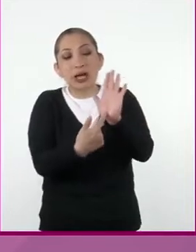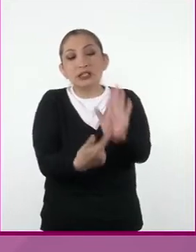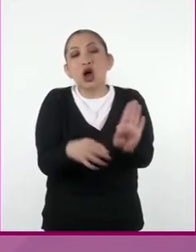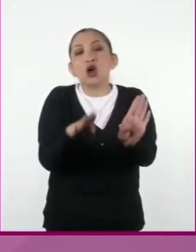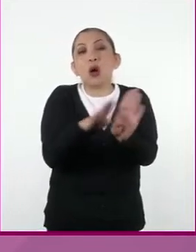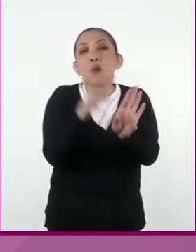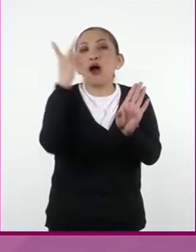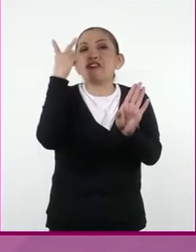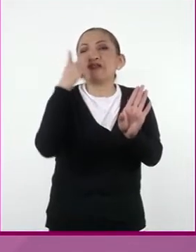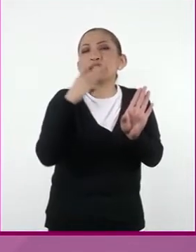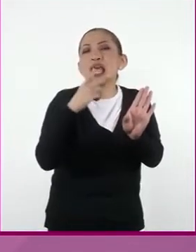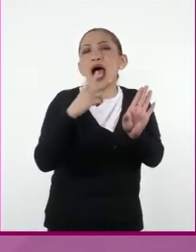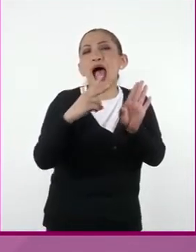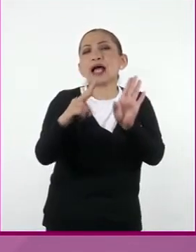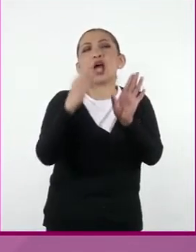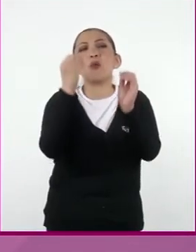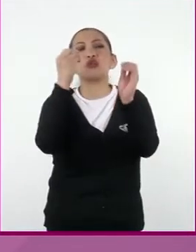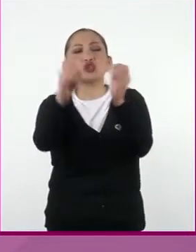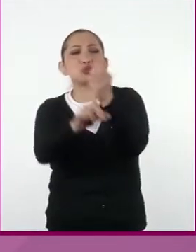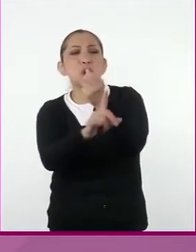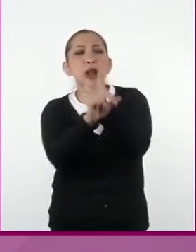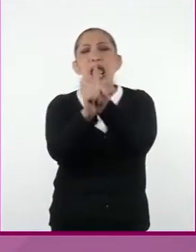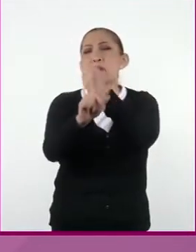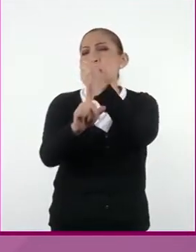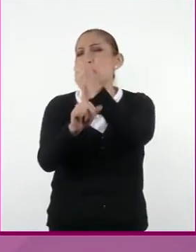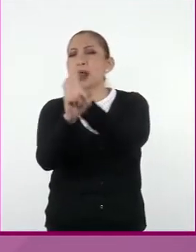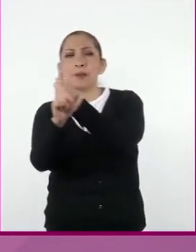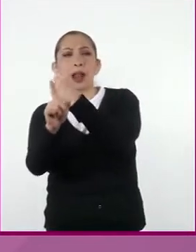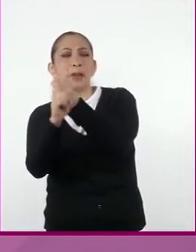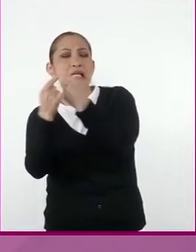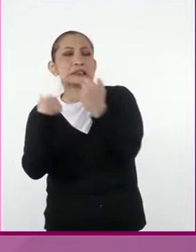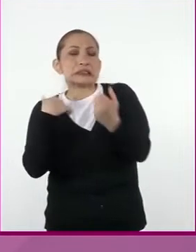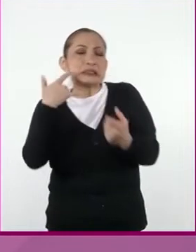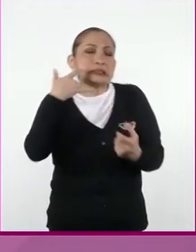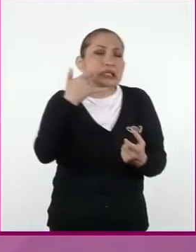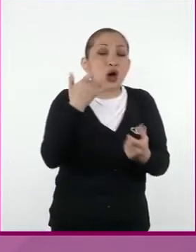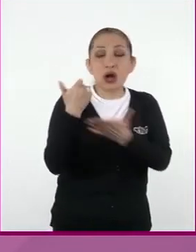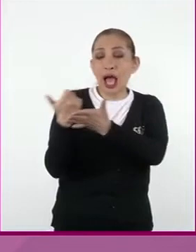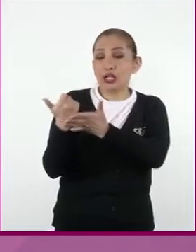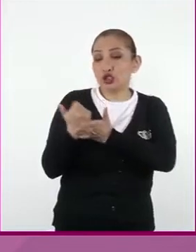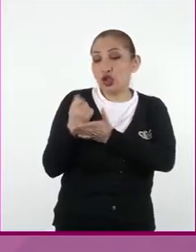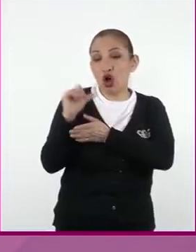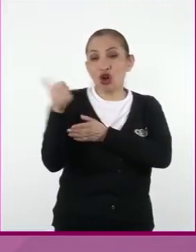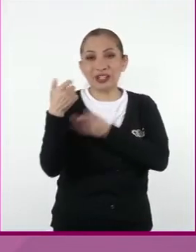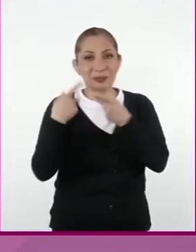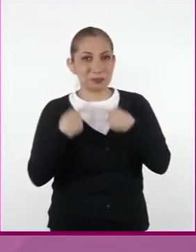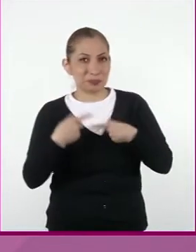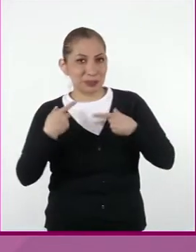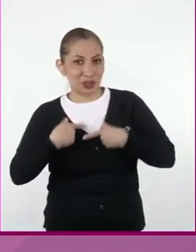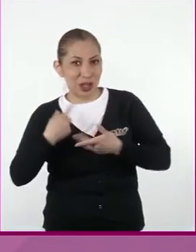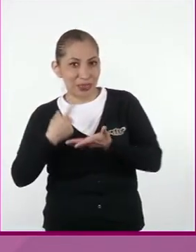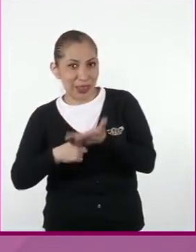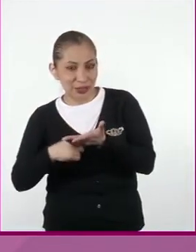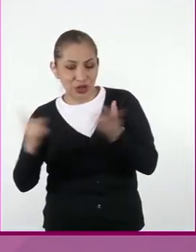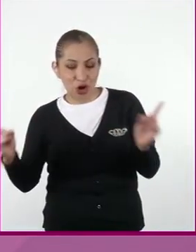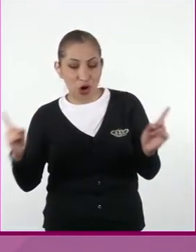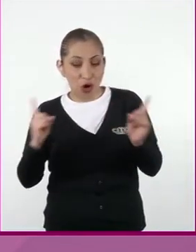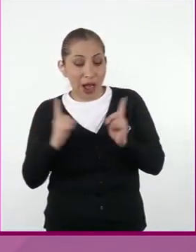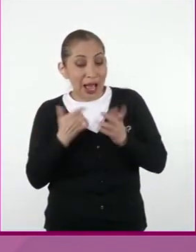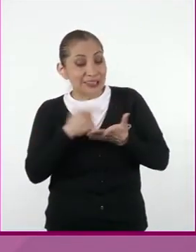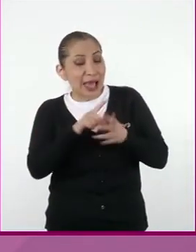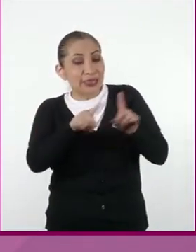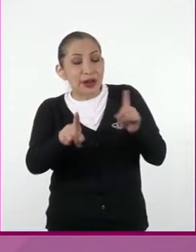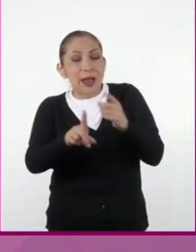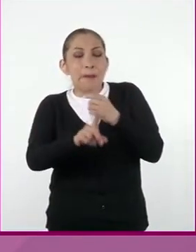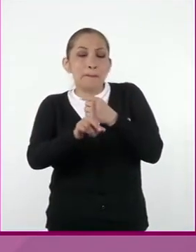como un viaje con muchos obstáculos que debemos sortear con la ayuda de otros personajes, hasta superar una